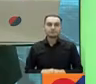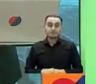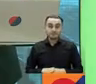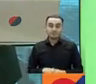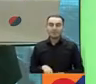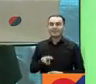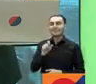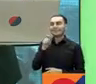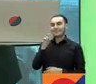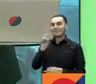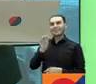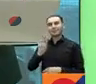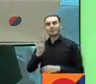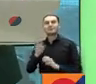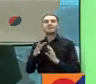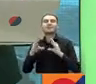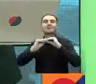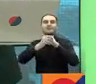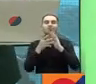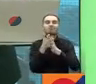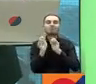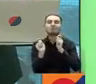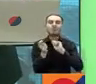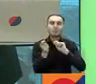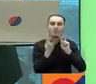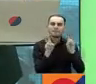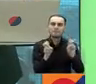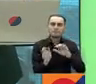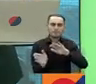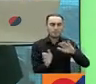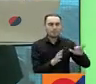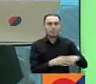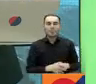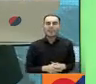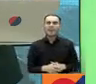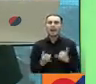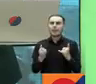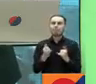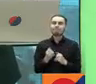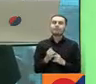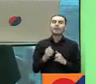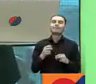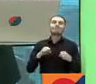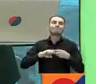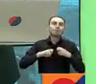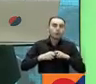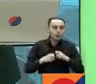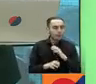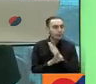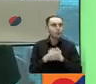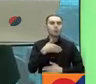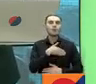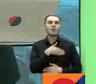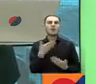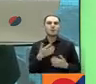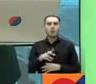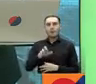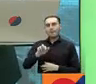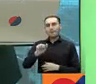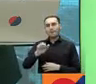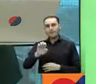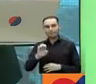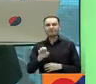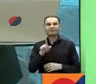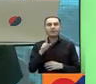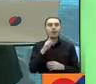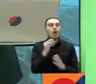7:14 de la noche, cambiamos de tema. Continúan los problemas con el plan de alimentación escolar en Bolívar. 20 niños del